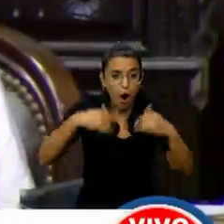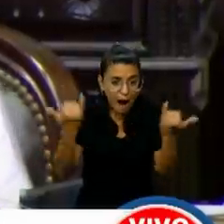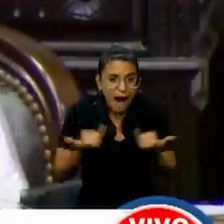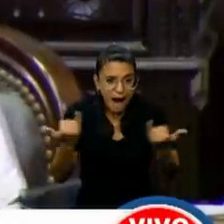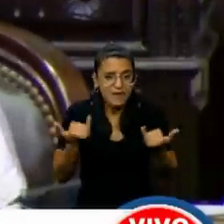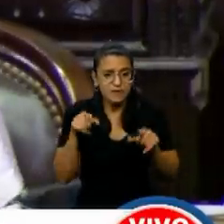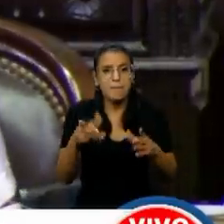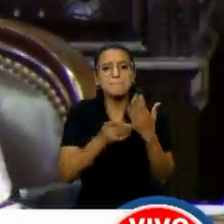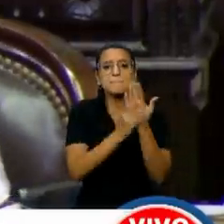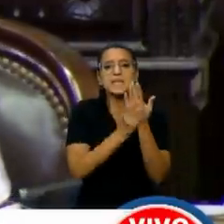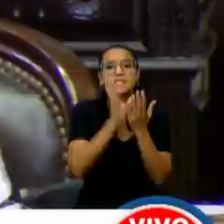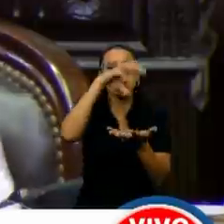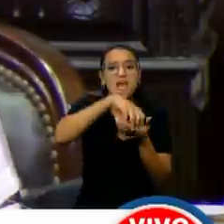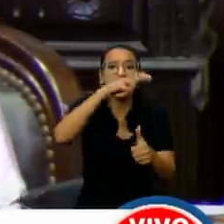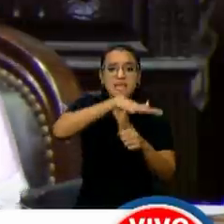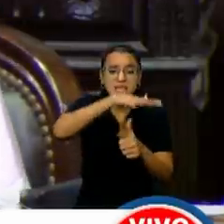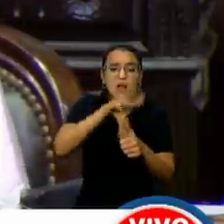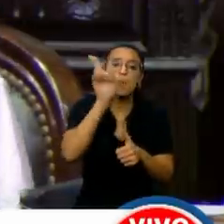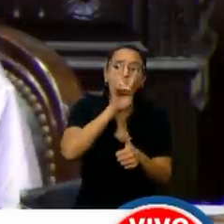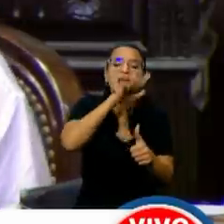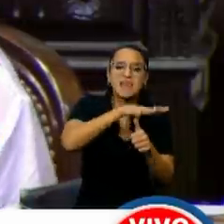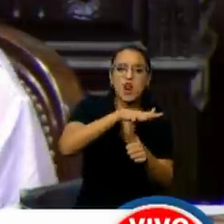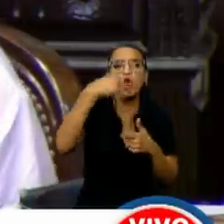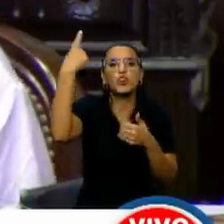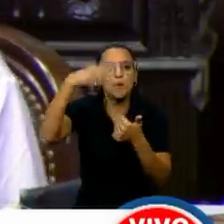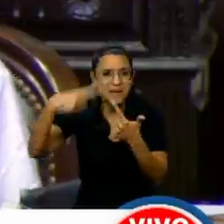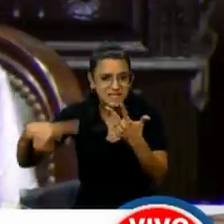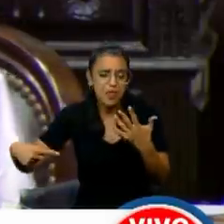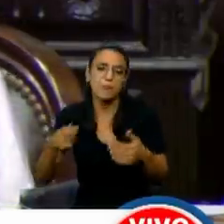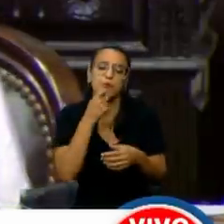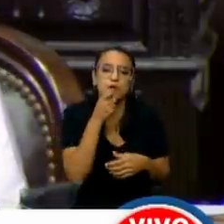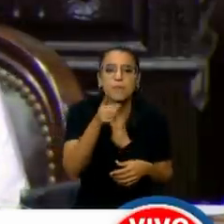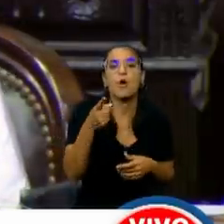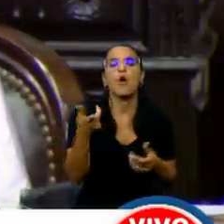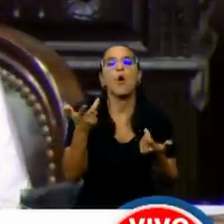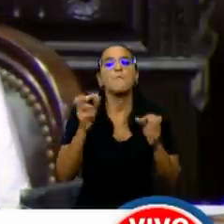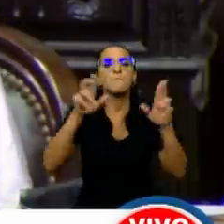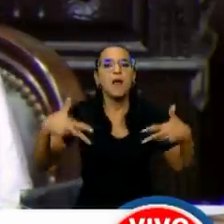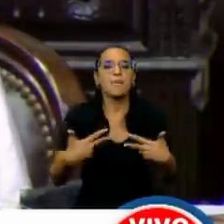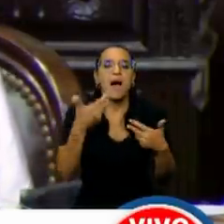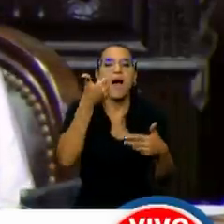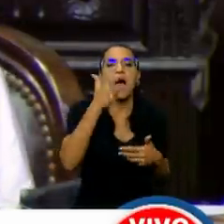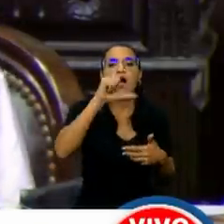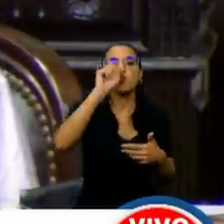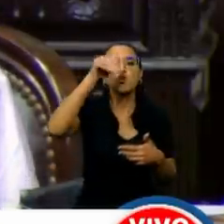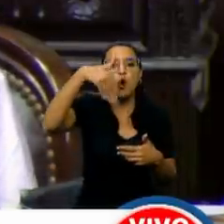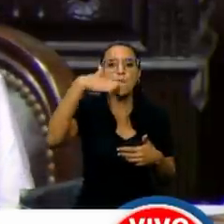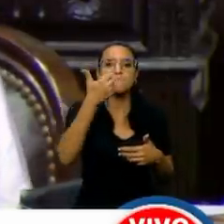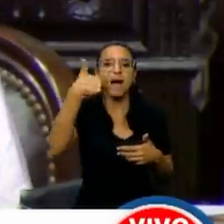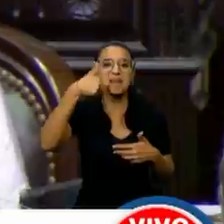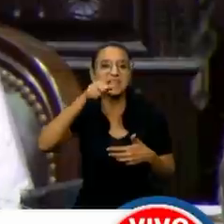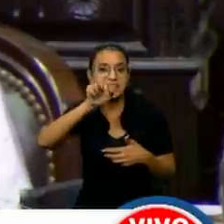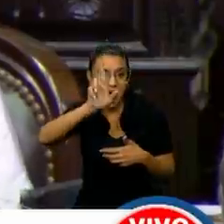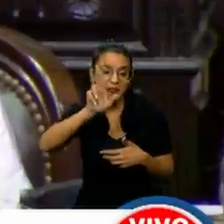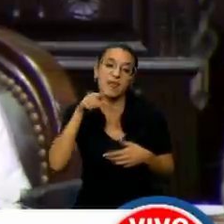vigentes dentro del ministerio de géneros de mujeres géneros y diversidad y por ejemplo el programa acompañar a un programa central y que por supuesto